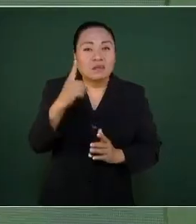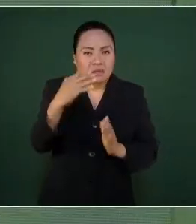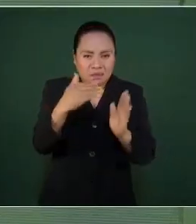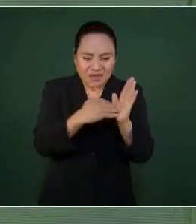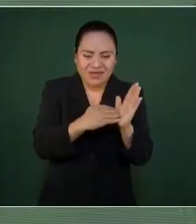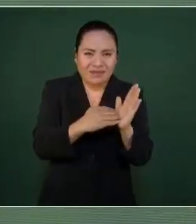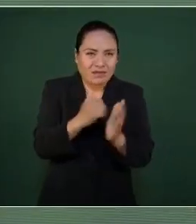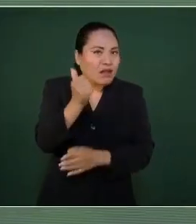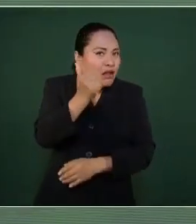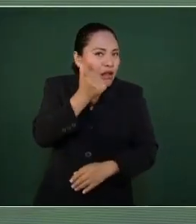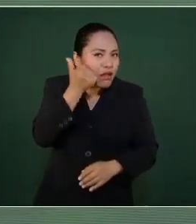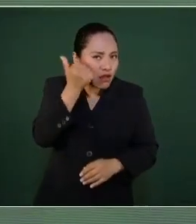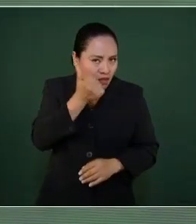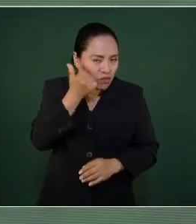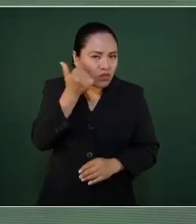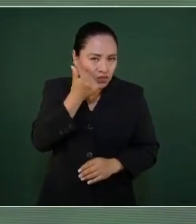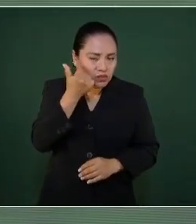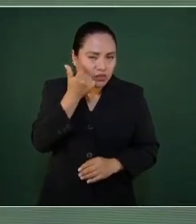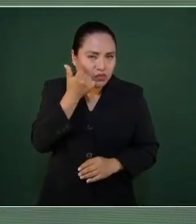1,000 estudiantes